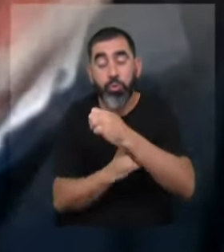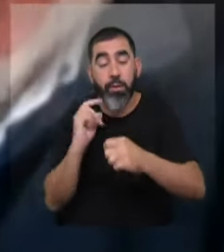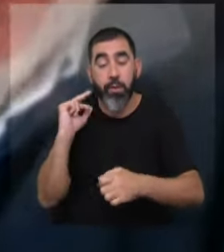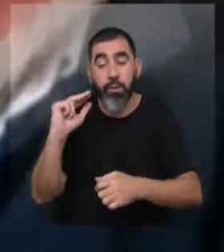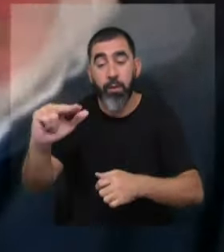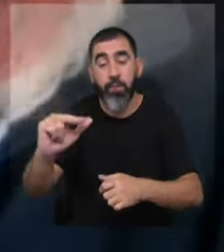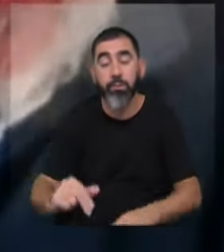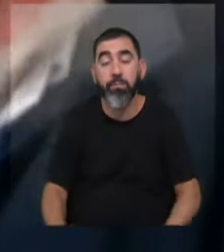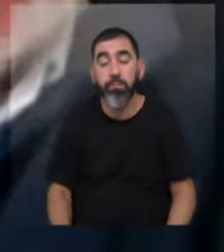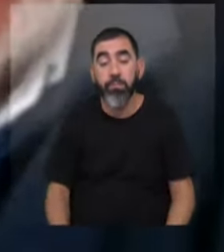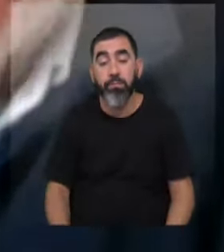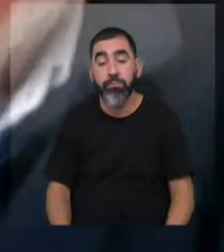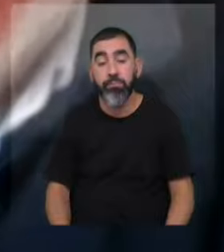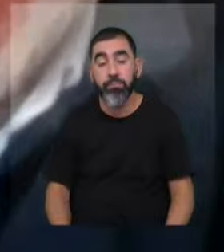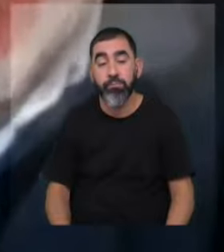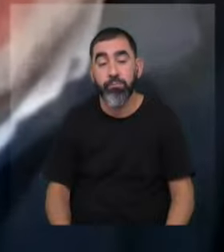sostenibles. Hablamos